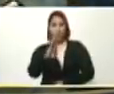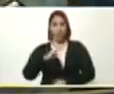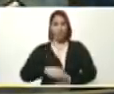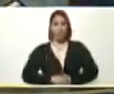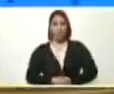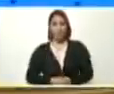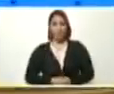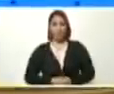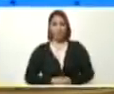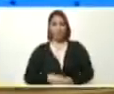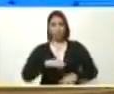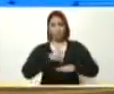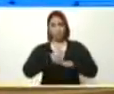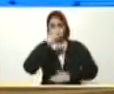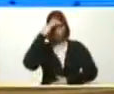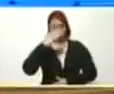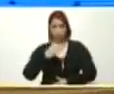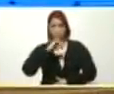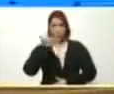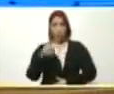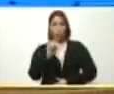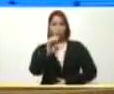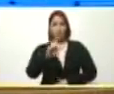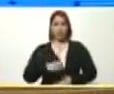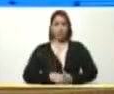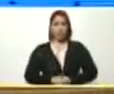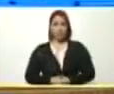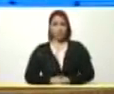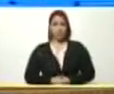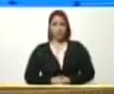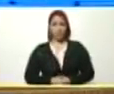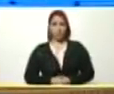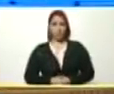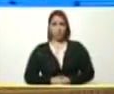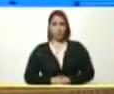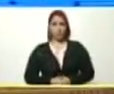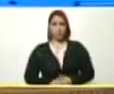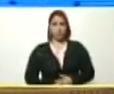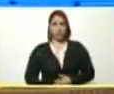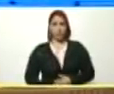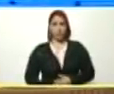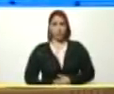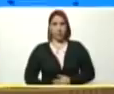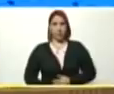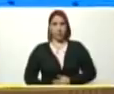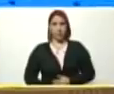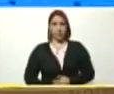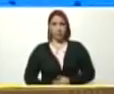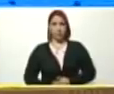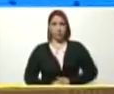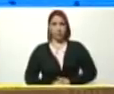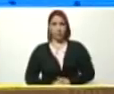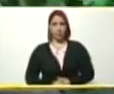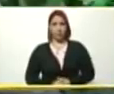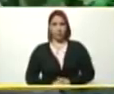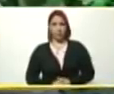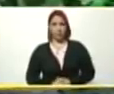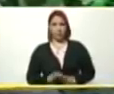el mayor general José Adelino Ornela Ferreira, jefe del Estado Mayor de la Comandancia en